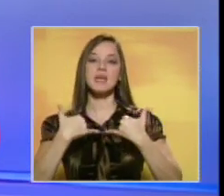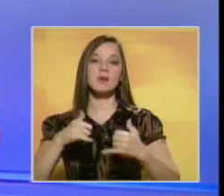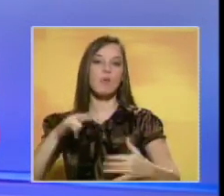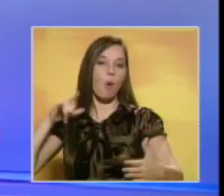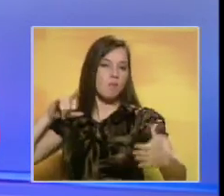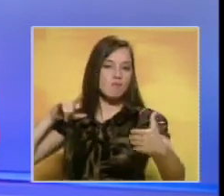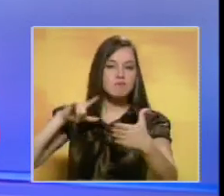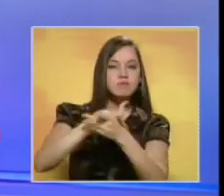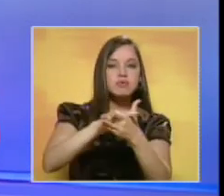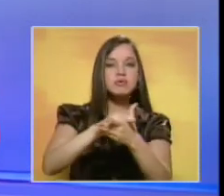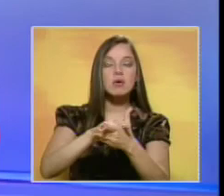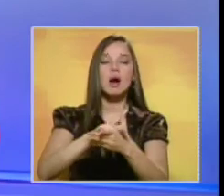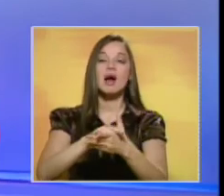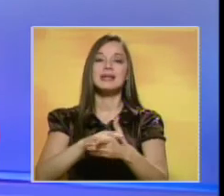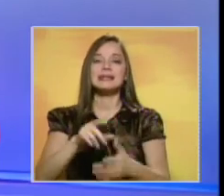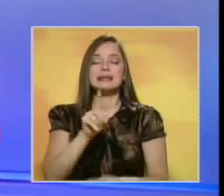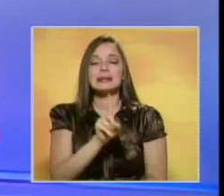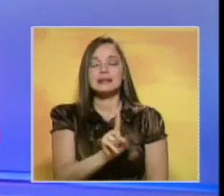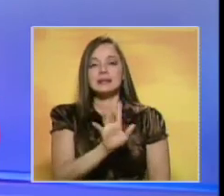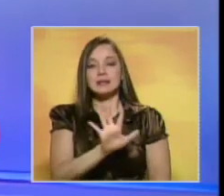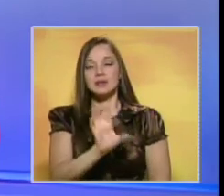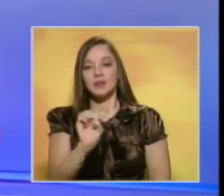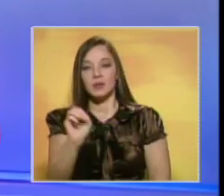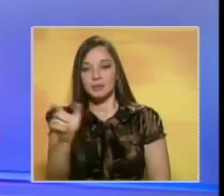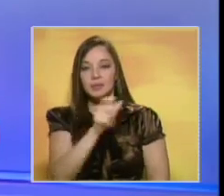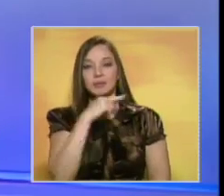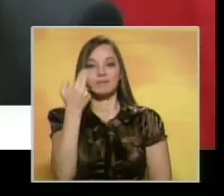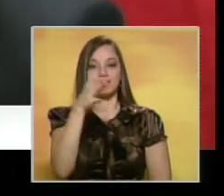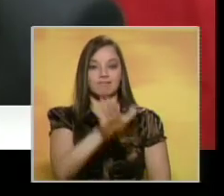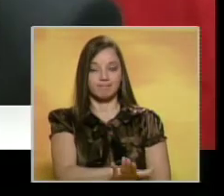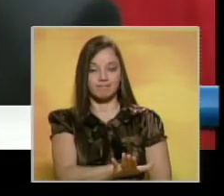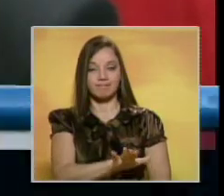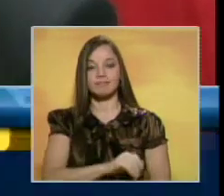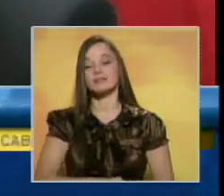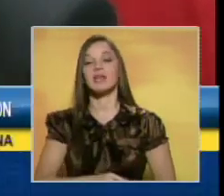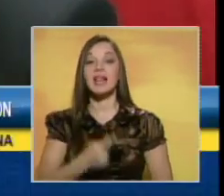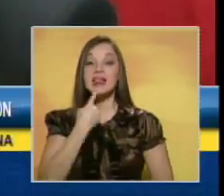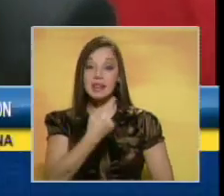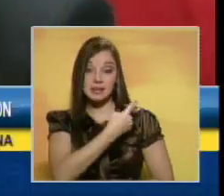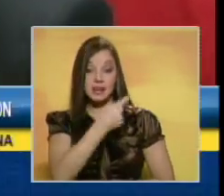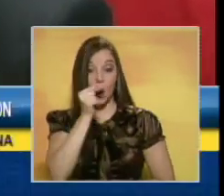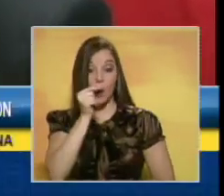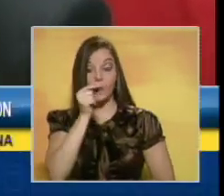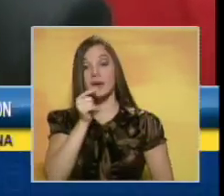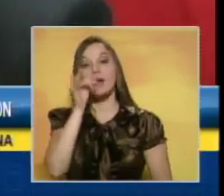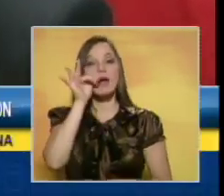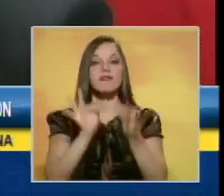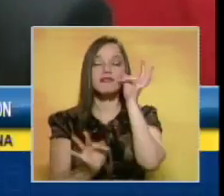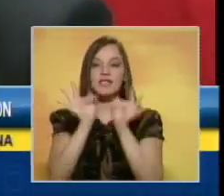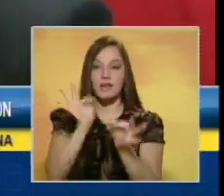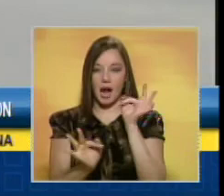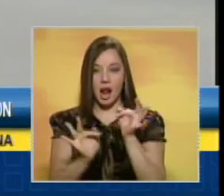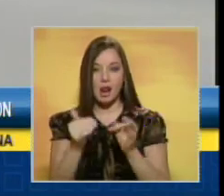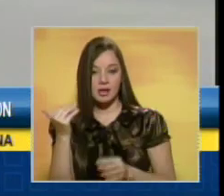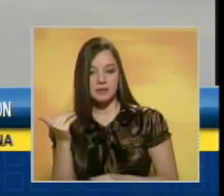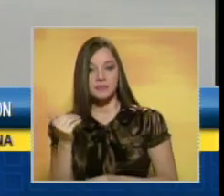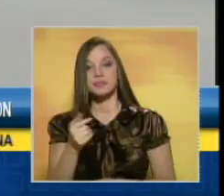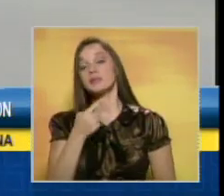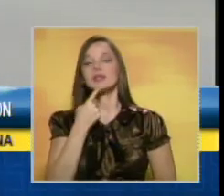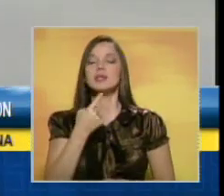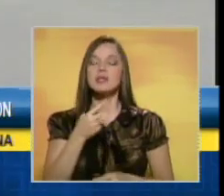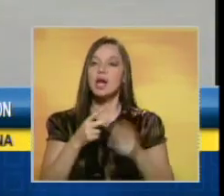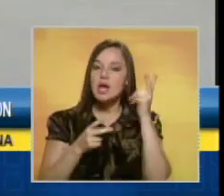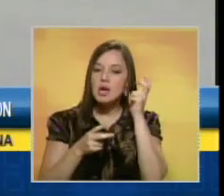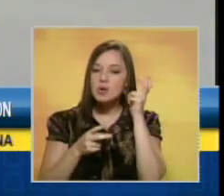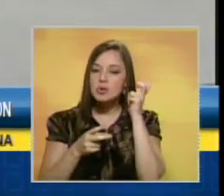estrellar deliberadamente el avión, matando a 150 personas. Según el fiscal encargado del caso, Brice Robin, los audios